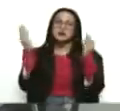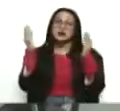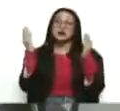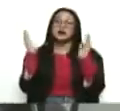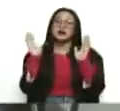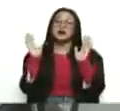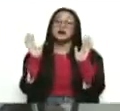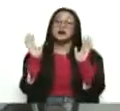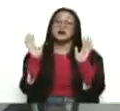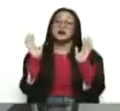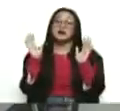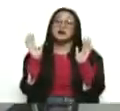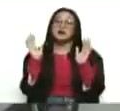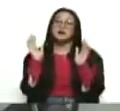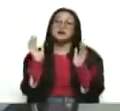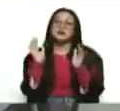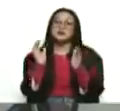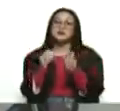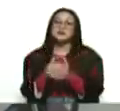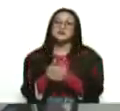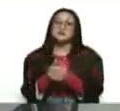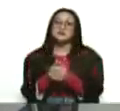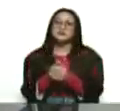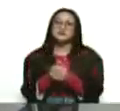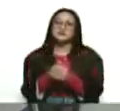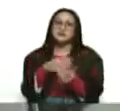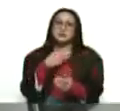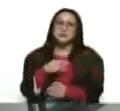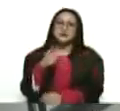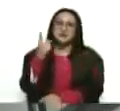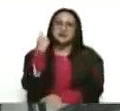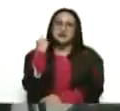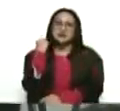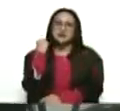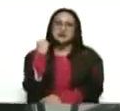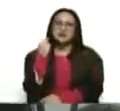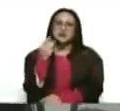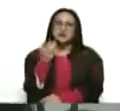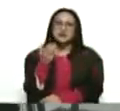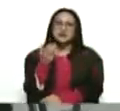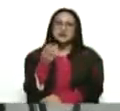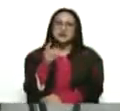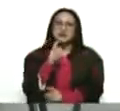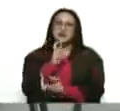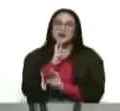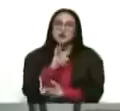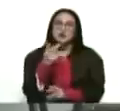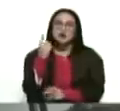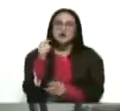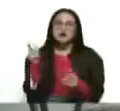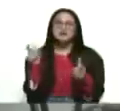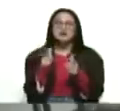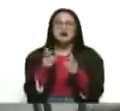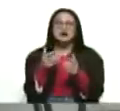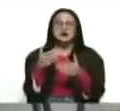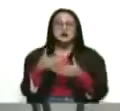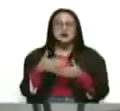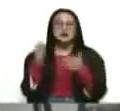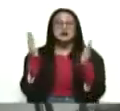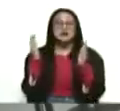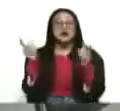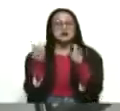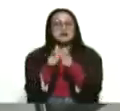sanciones. ¿Cómo esto, repite, Mariana, disculpa? El presidente ayer, justamente a Madeleine, le respondió que ayer hubo consenso para levantar